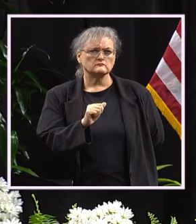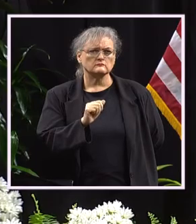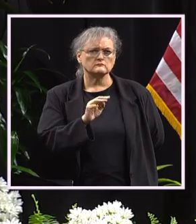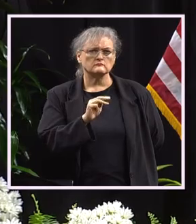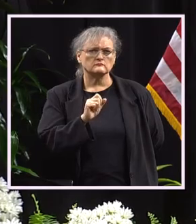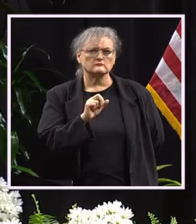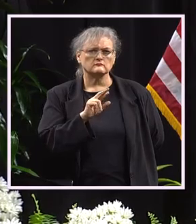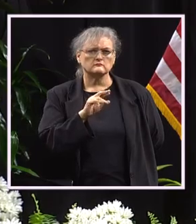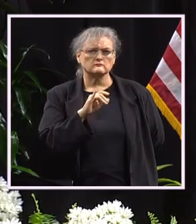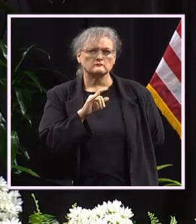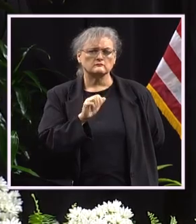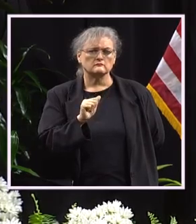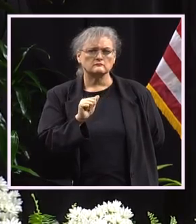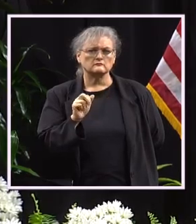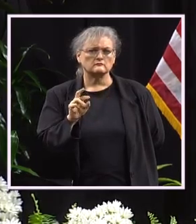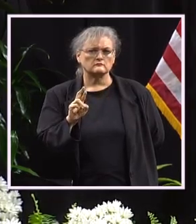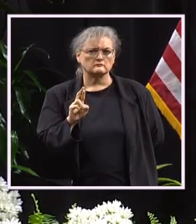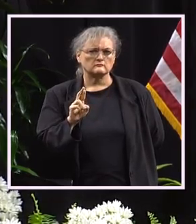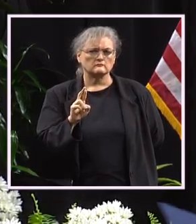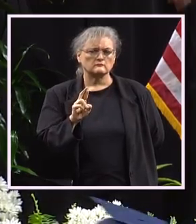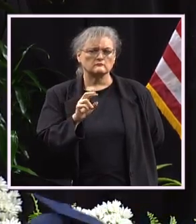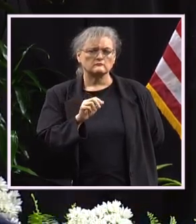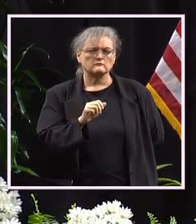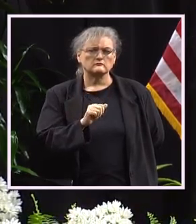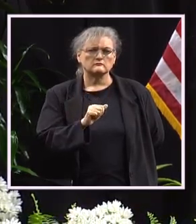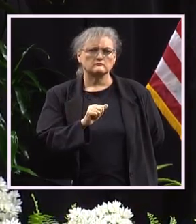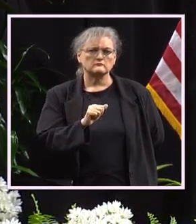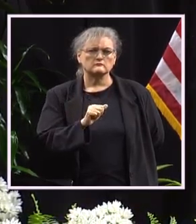Maria Paula Ramirez, Magna Cum Laude.